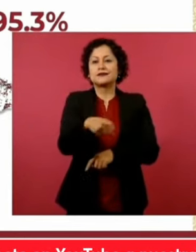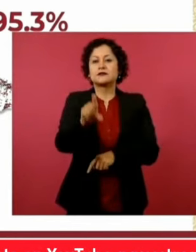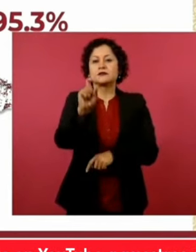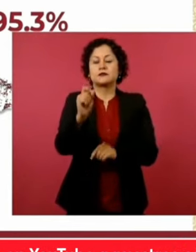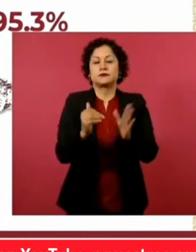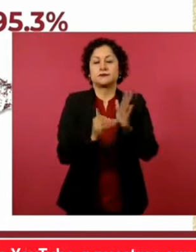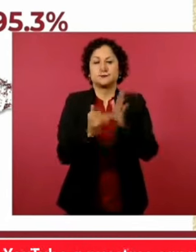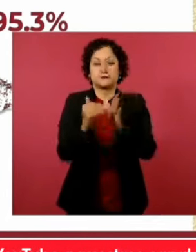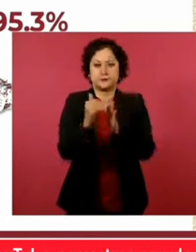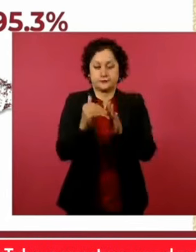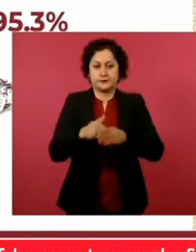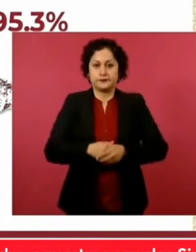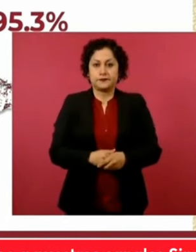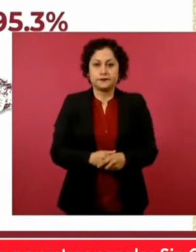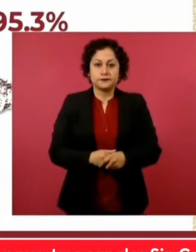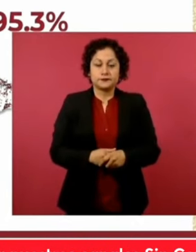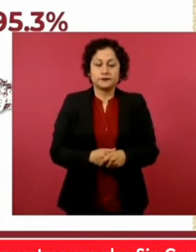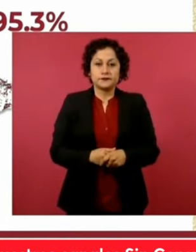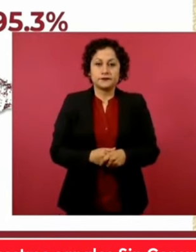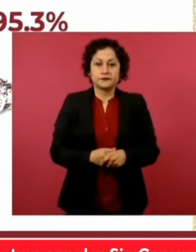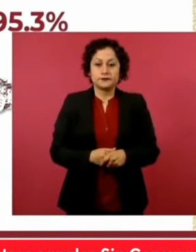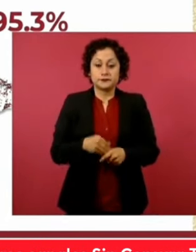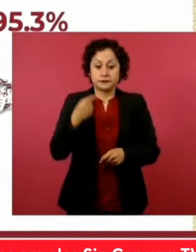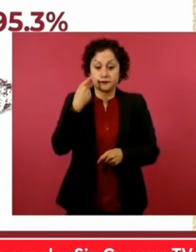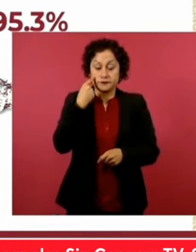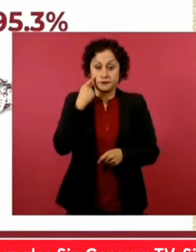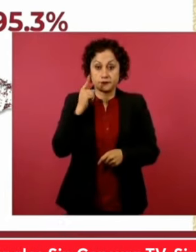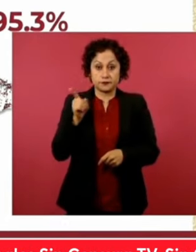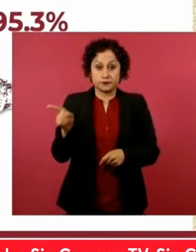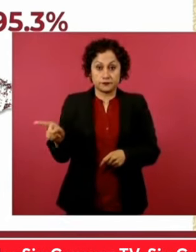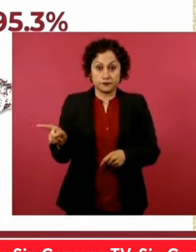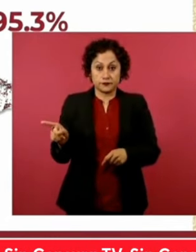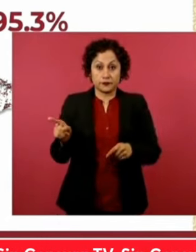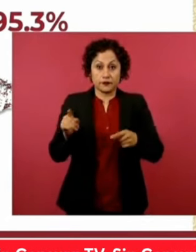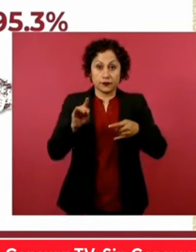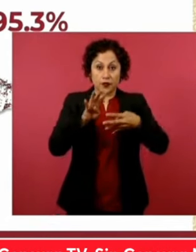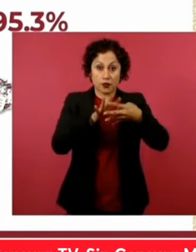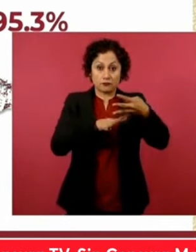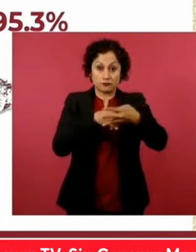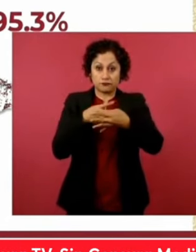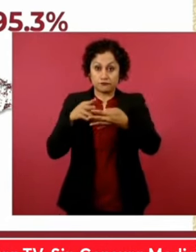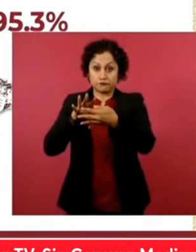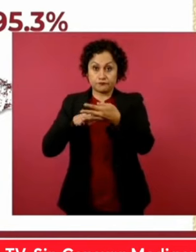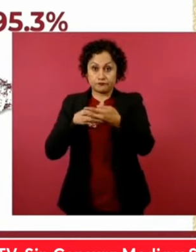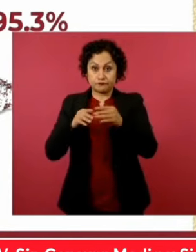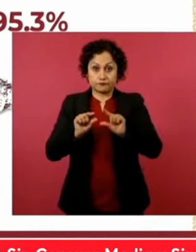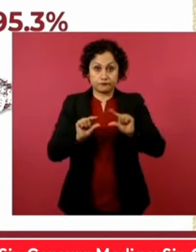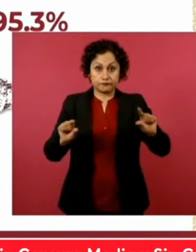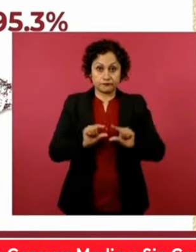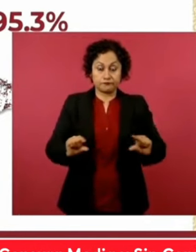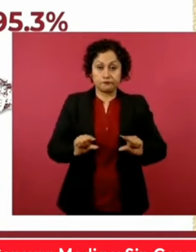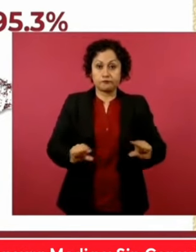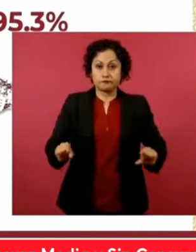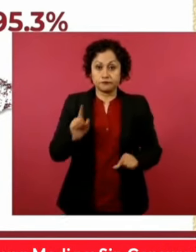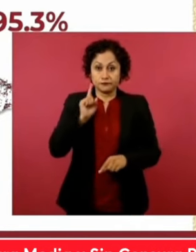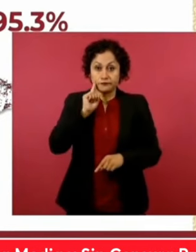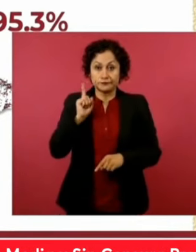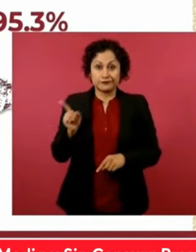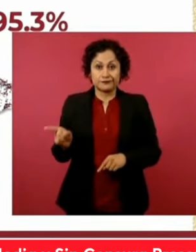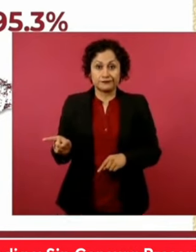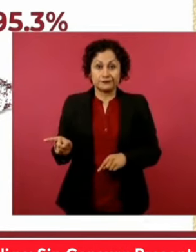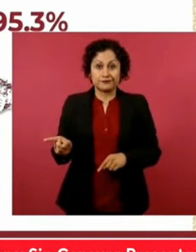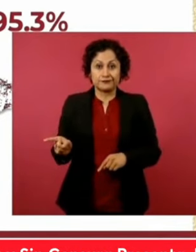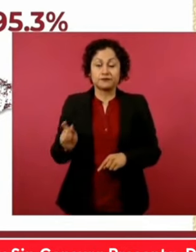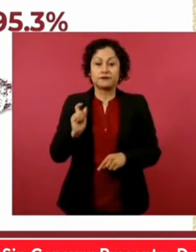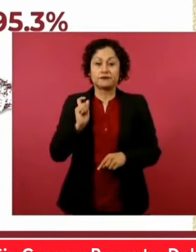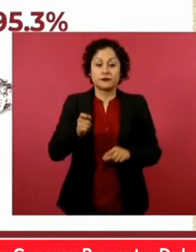personas. En las gráficas de abajo puede mirarse la concentración del esfuerzo, ha sido básicamente en las poblaciones